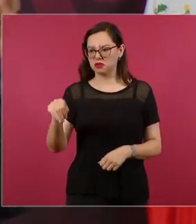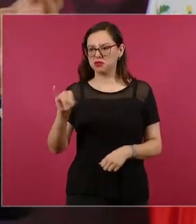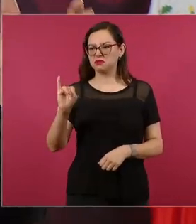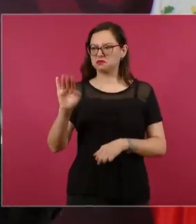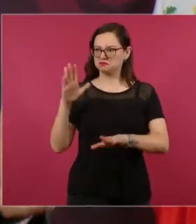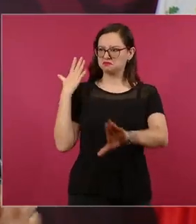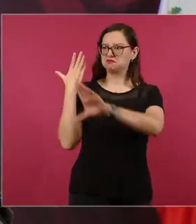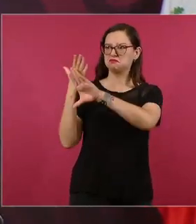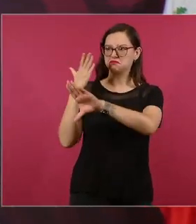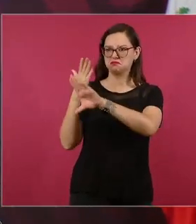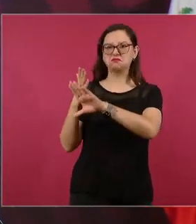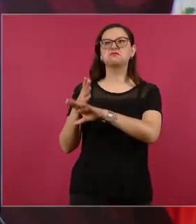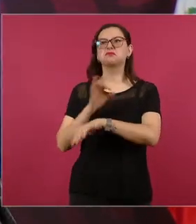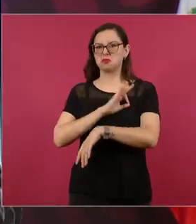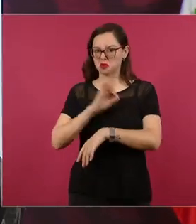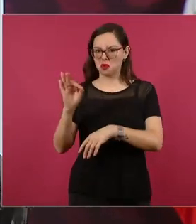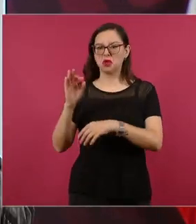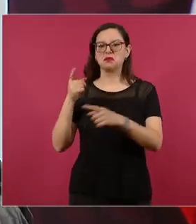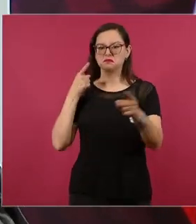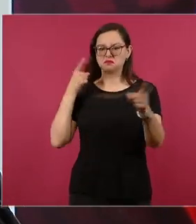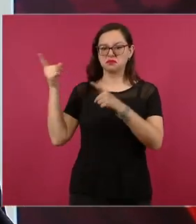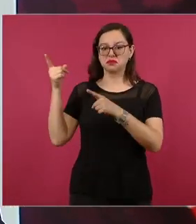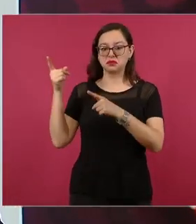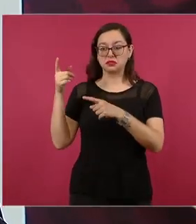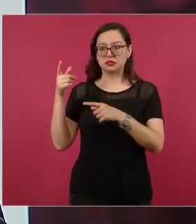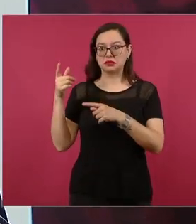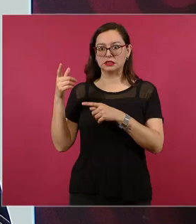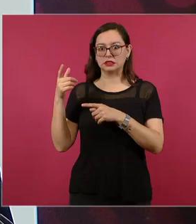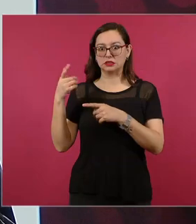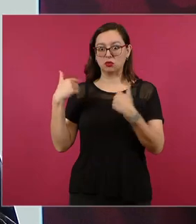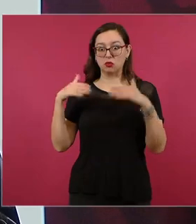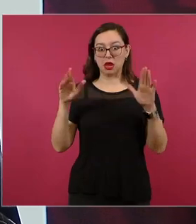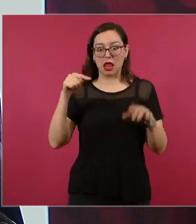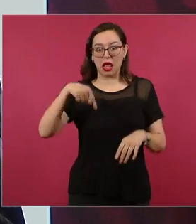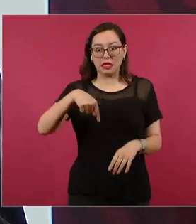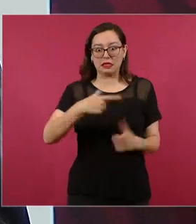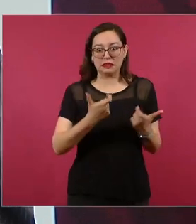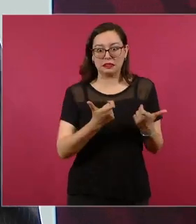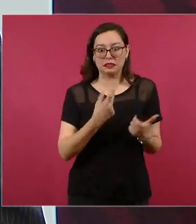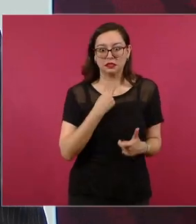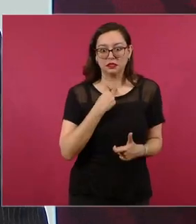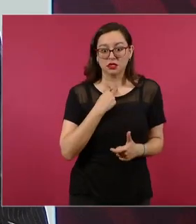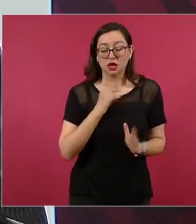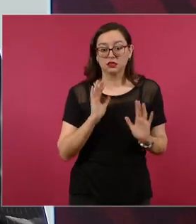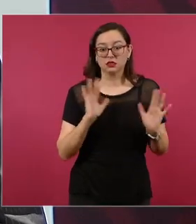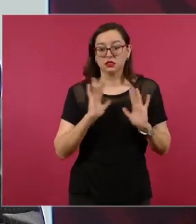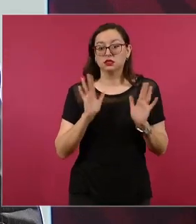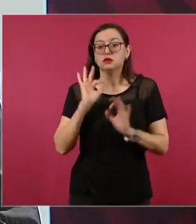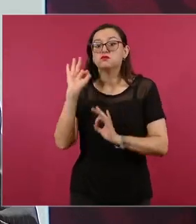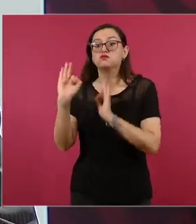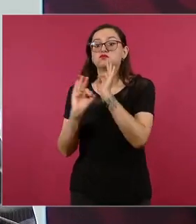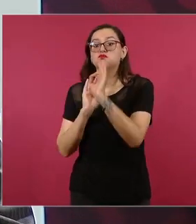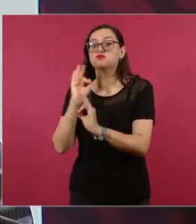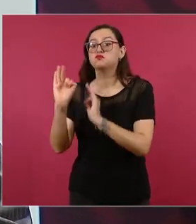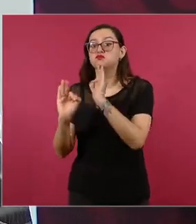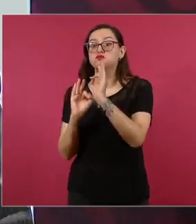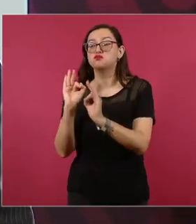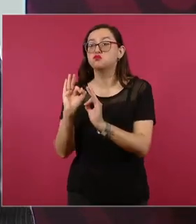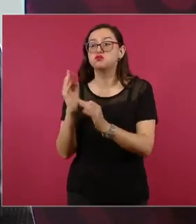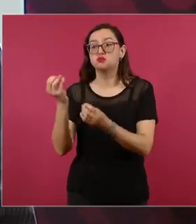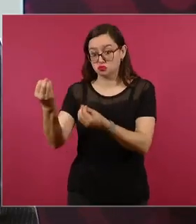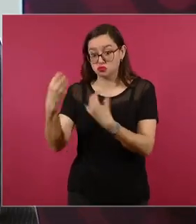No, si vamos a necesitarlos, no le hace que nos pidan